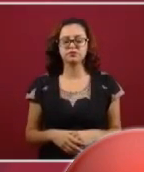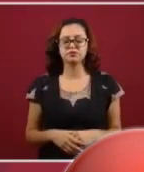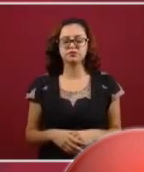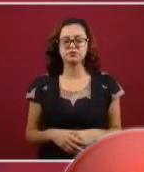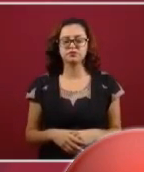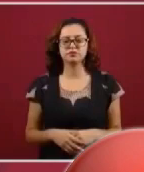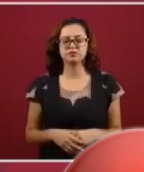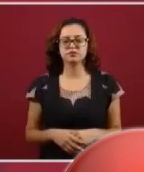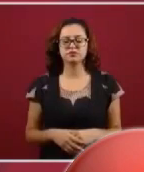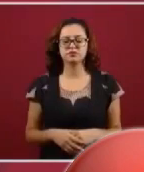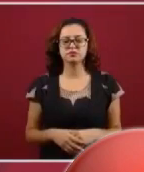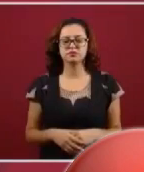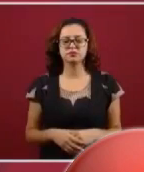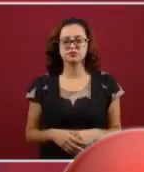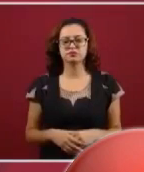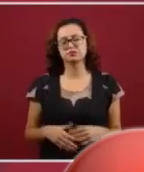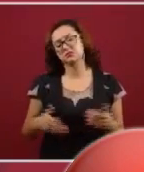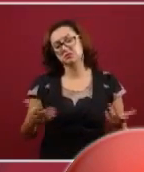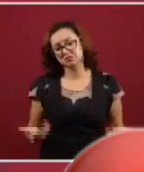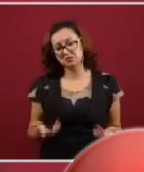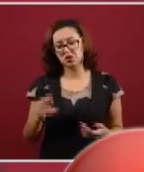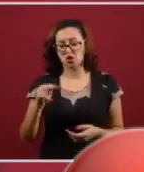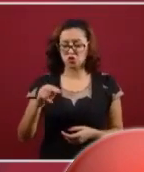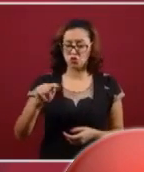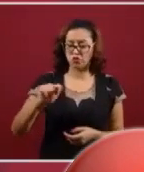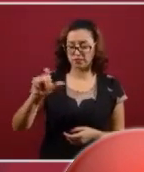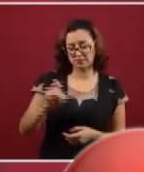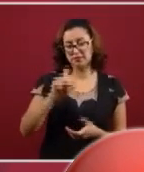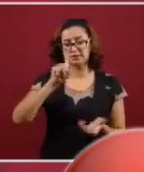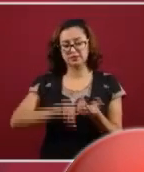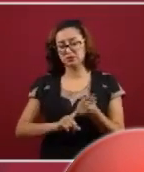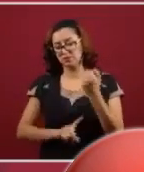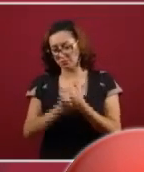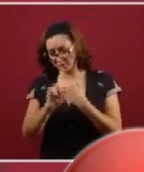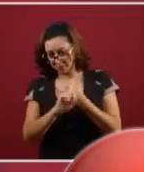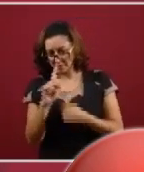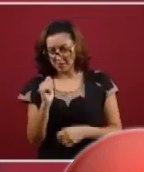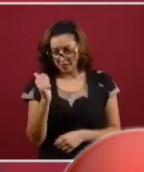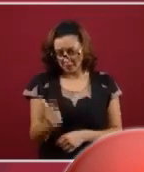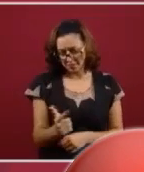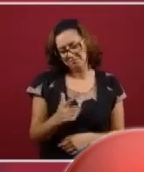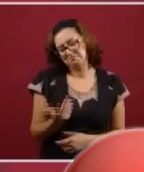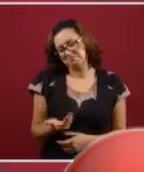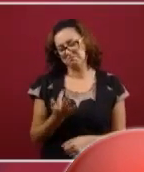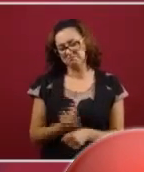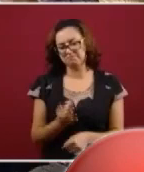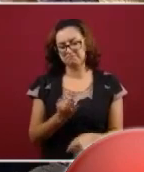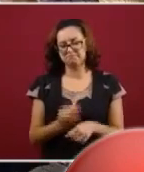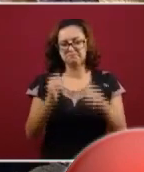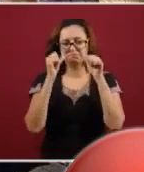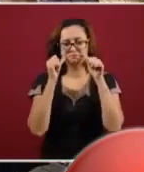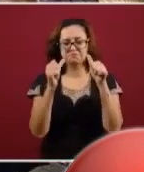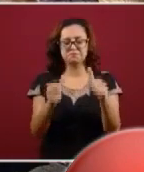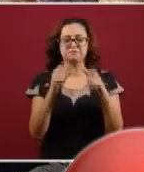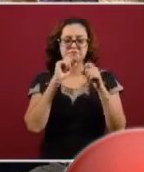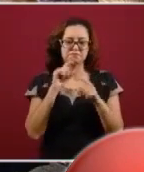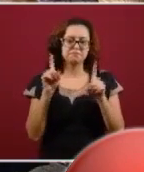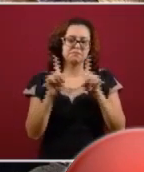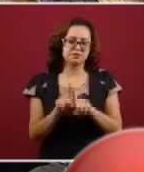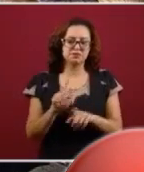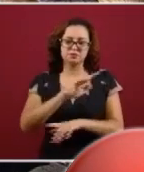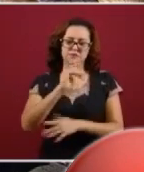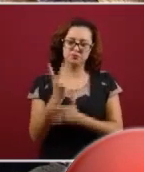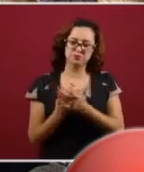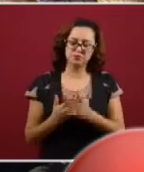sería atender lo de Notimex y ver cómo vamos en este